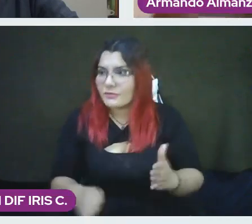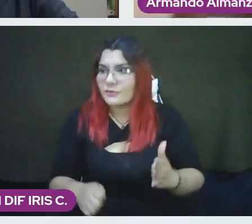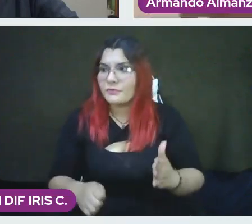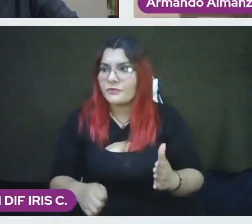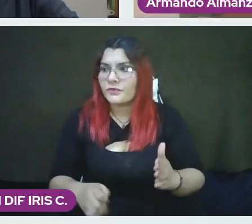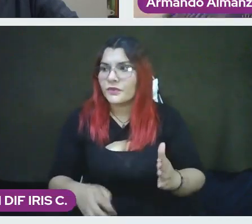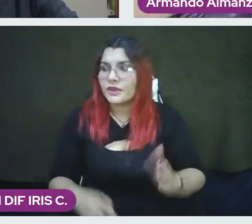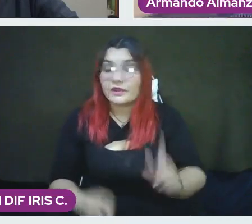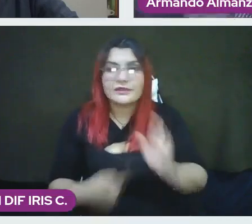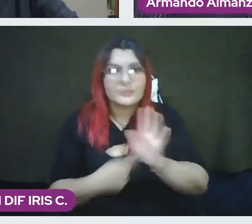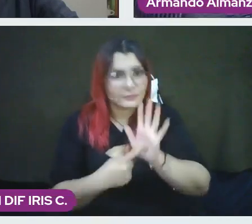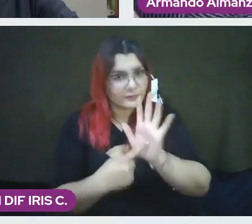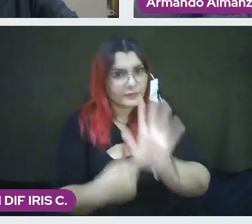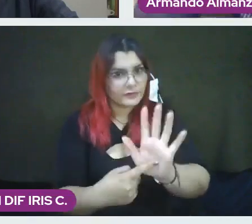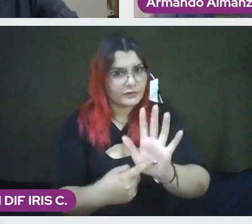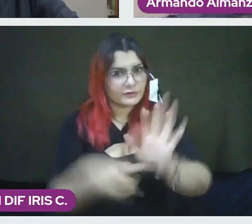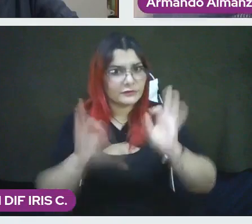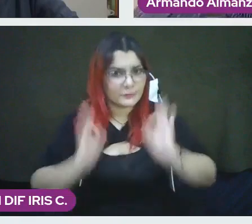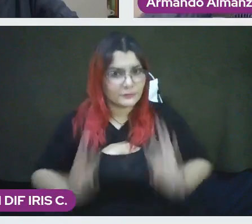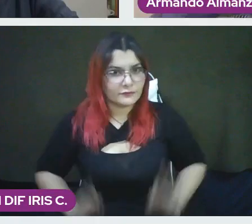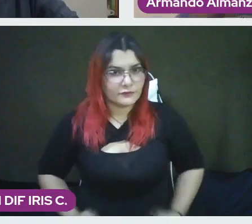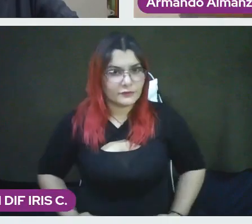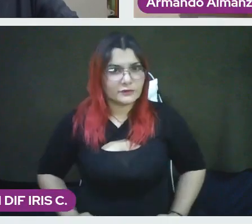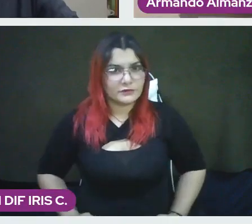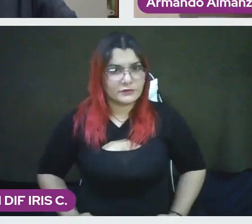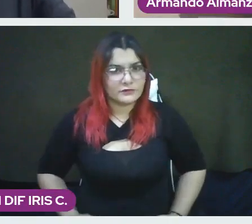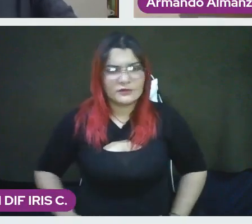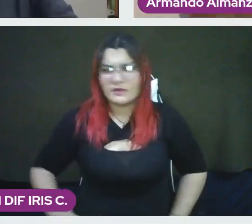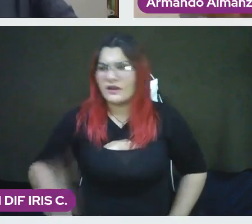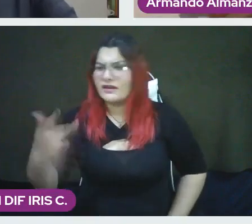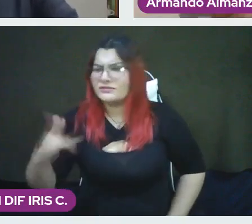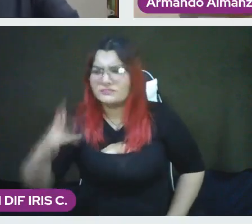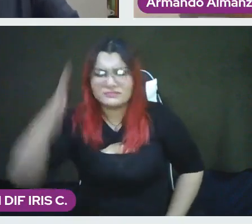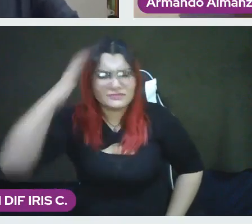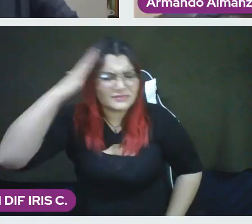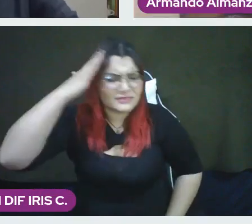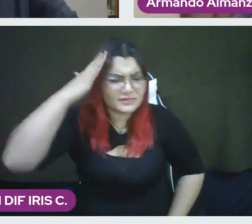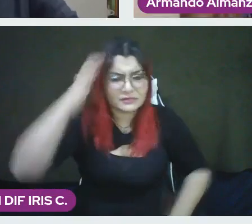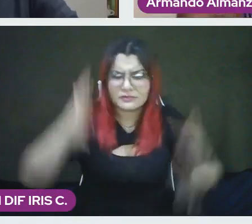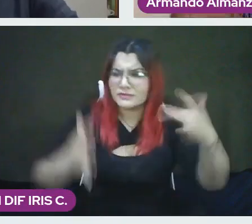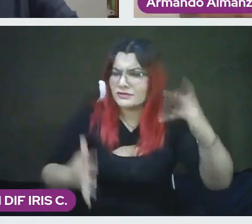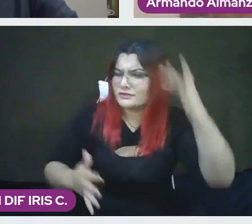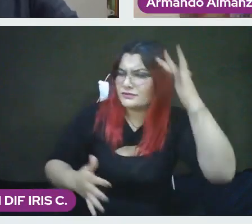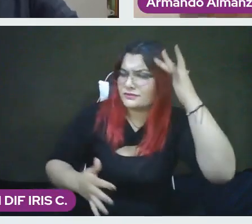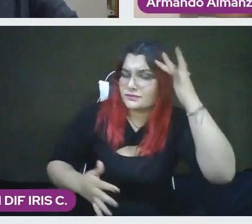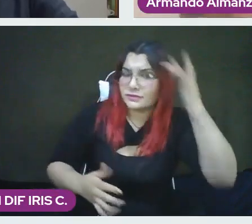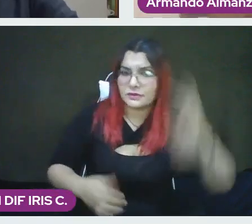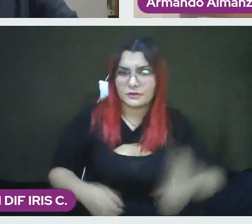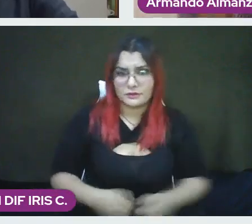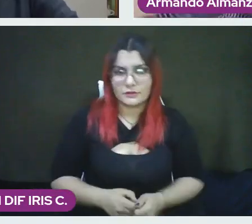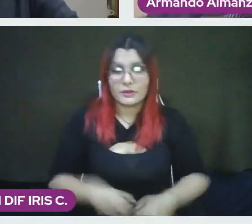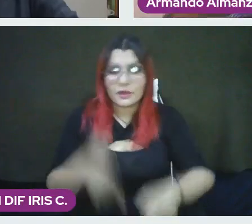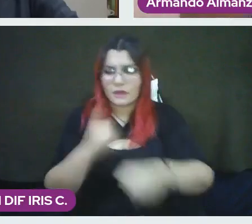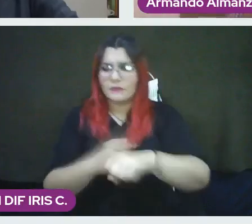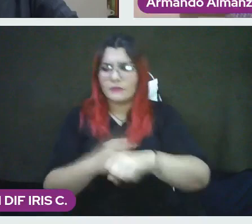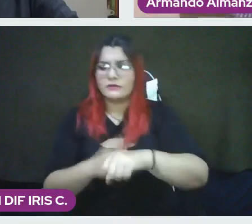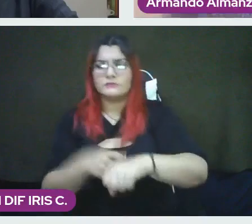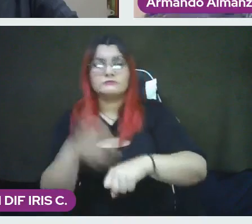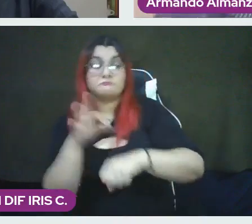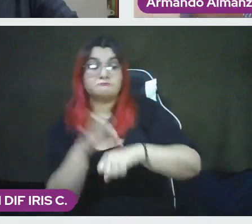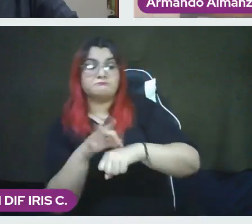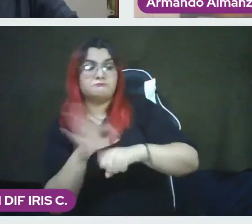¿qué región de la cabeza? La frente, la nuca, un occipital, el otro. Y entonces el doctor puede darse cuenta que algo